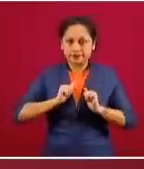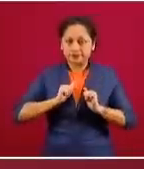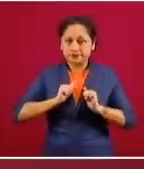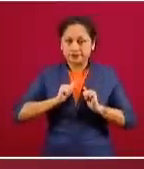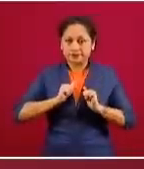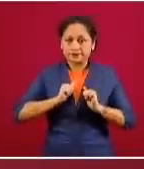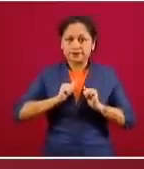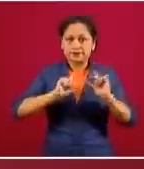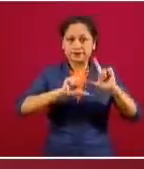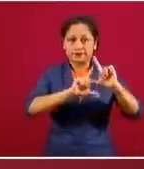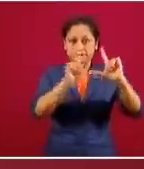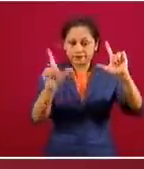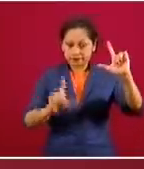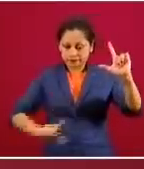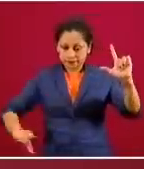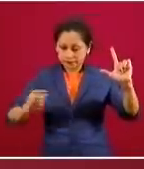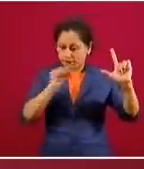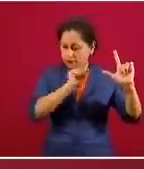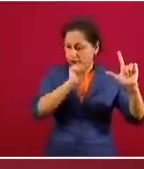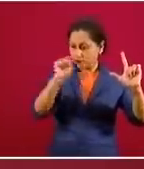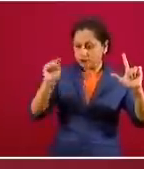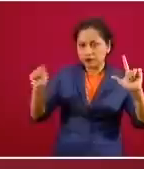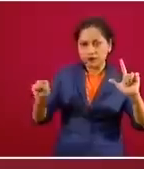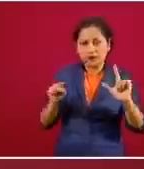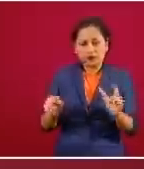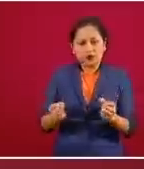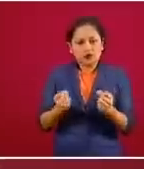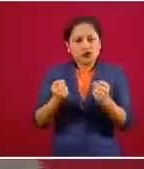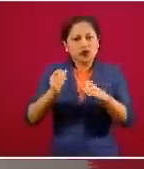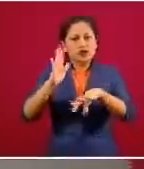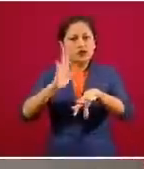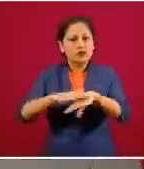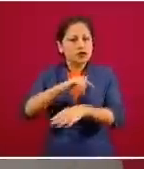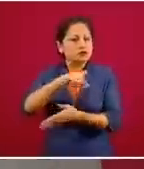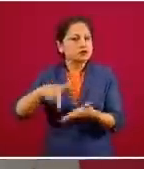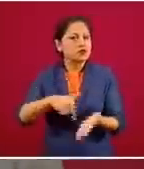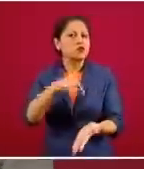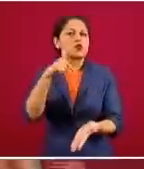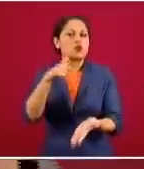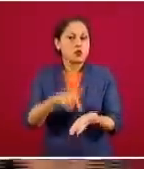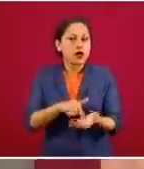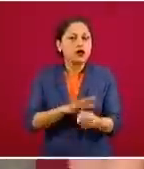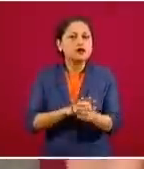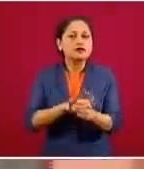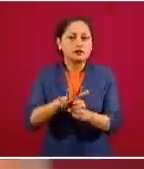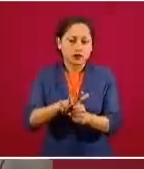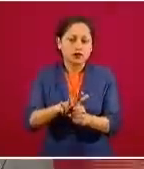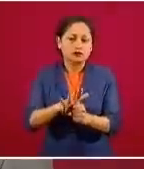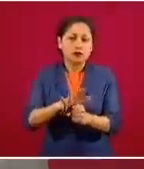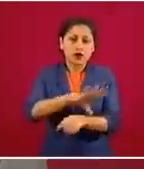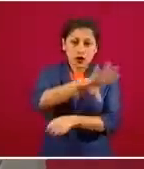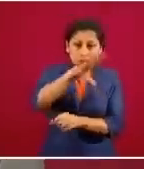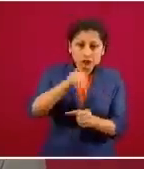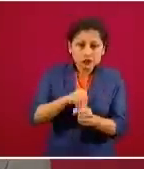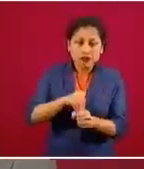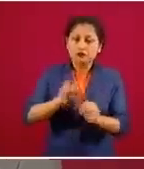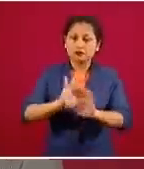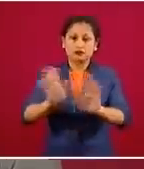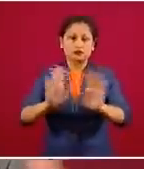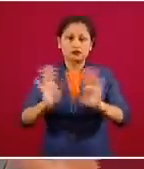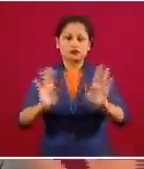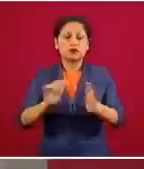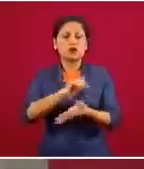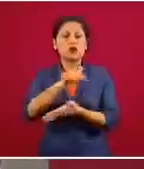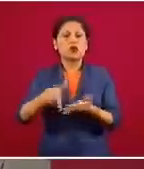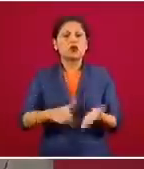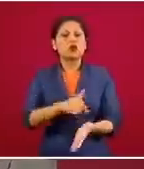la intensidad de estas medidas. Con el mapa municipal lo que apreciamos es zonas sin transmisión